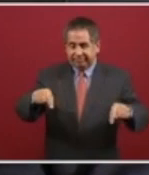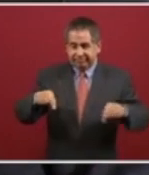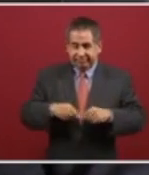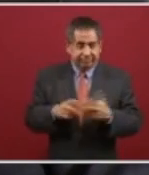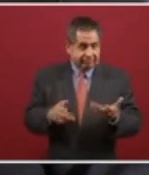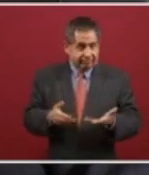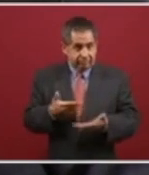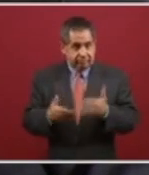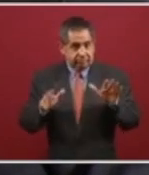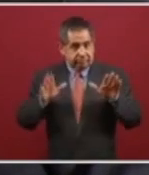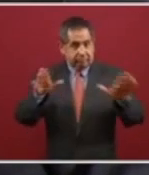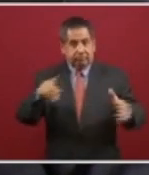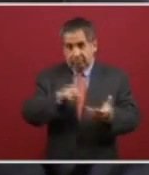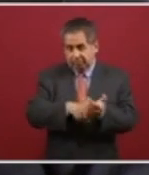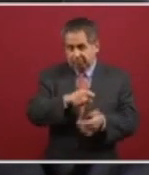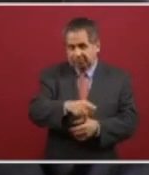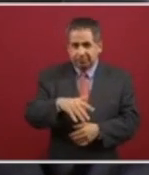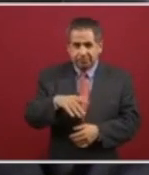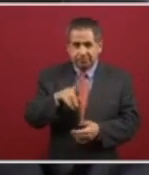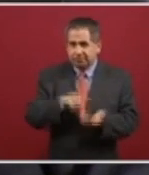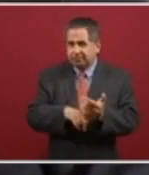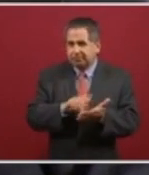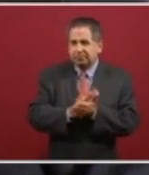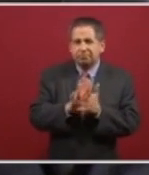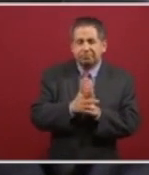del actual aeropuerto,